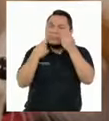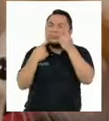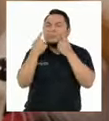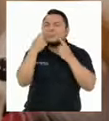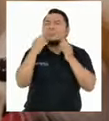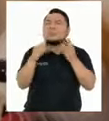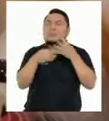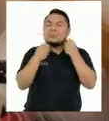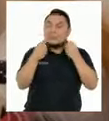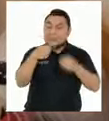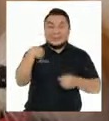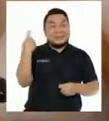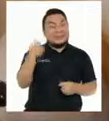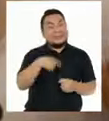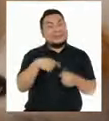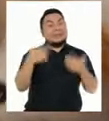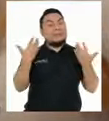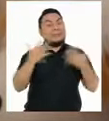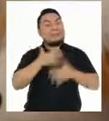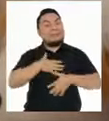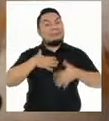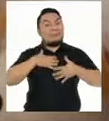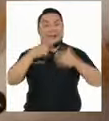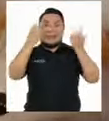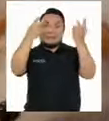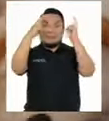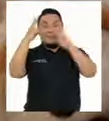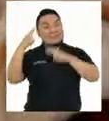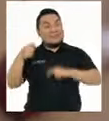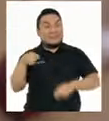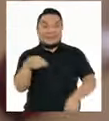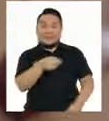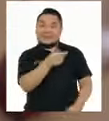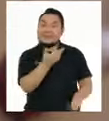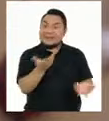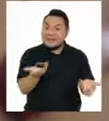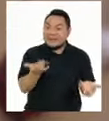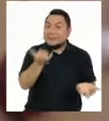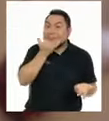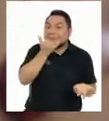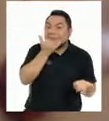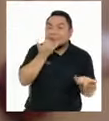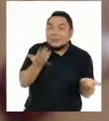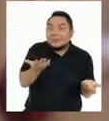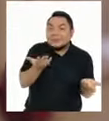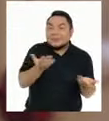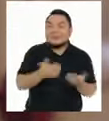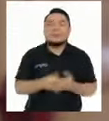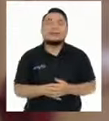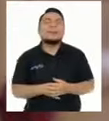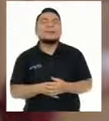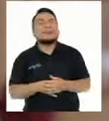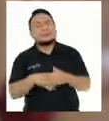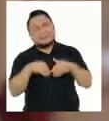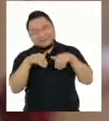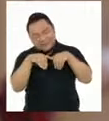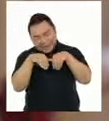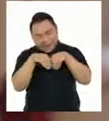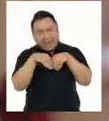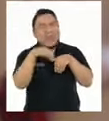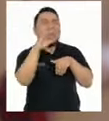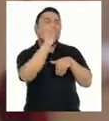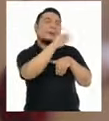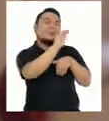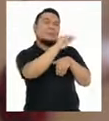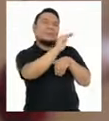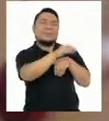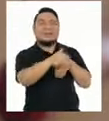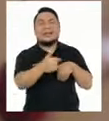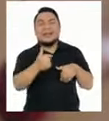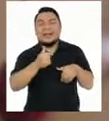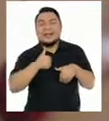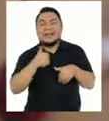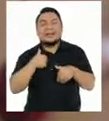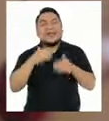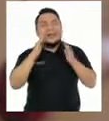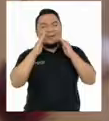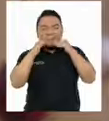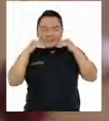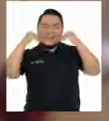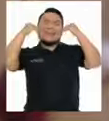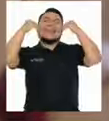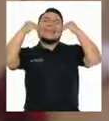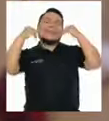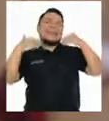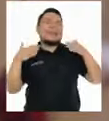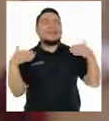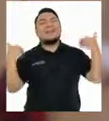la pasamos súper en el paseo? Ay, Héctor, Héctor. Yo estaba